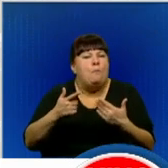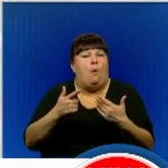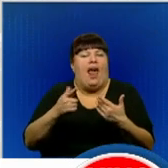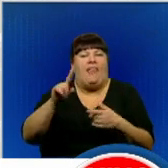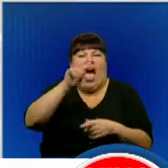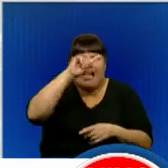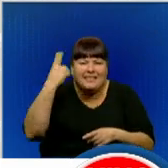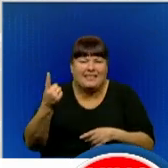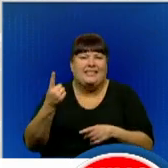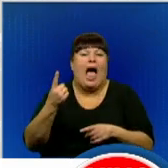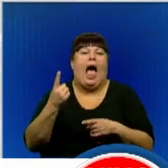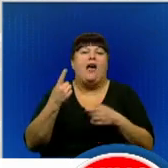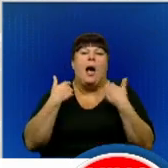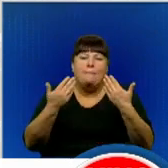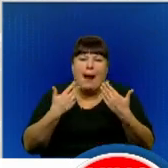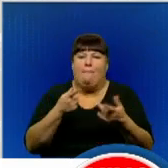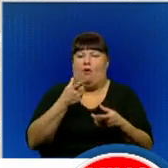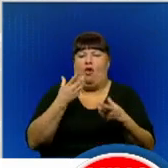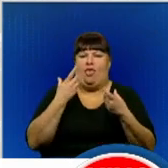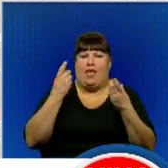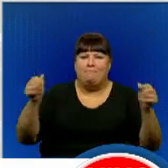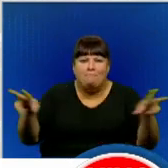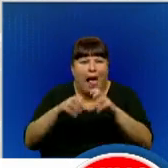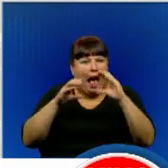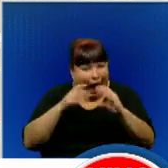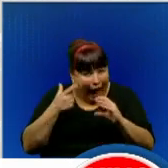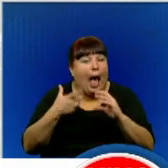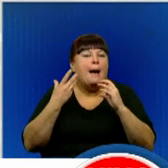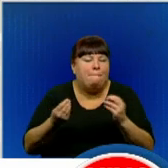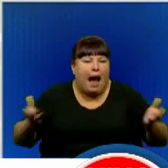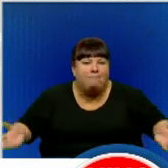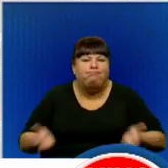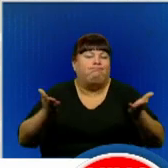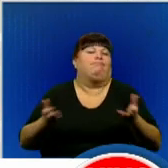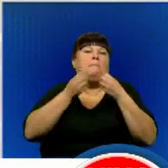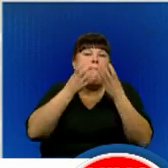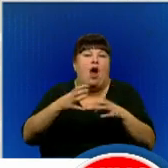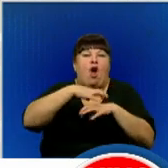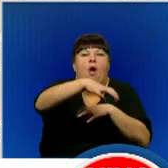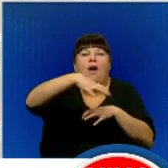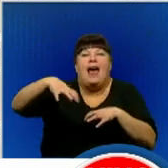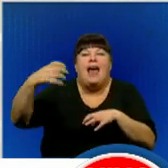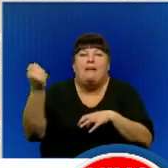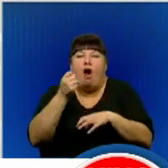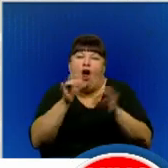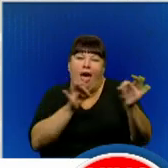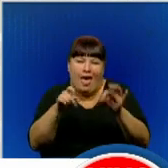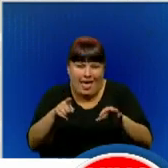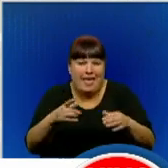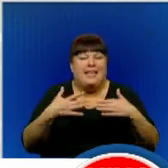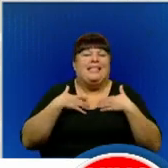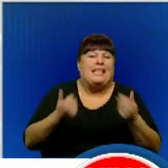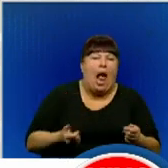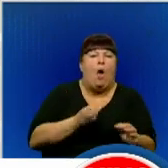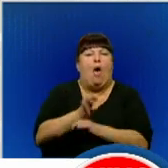estado con capacidad y con recursos para fortalecer áreas estratégicas la salud